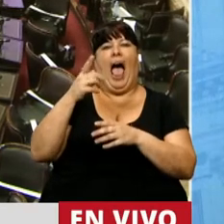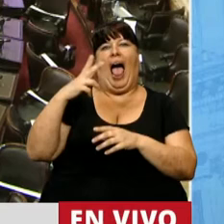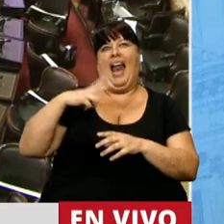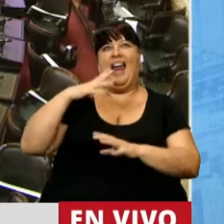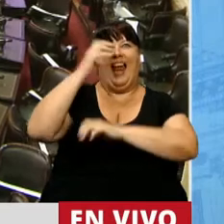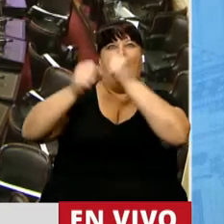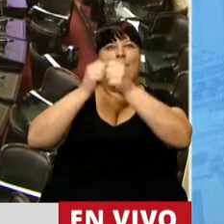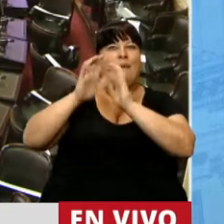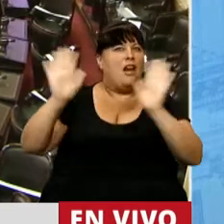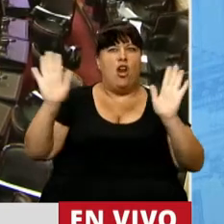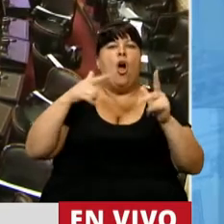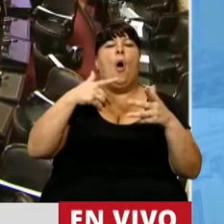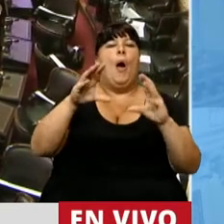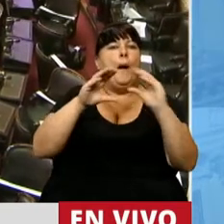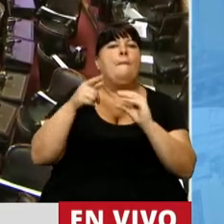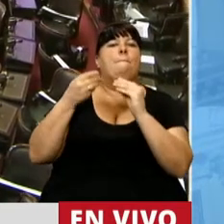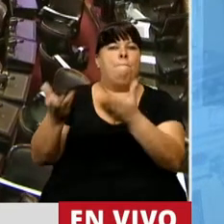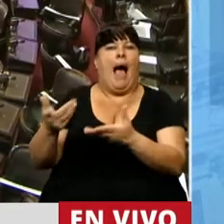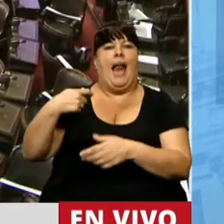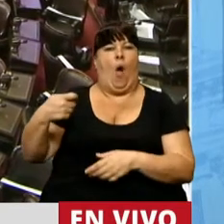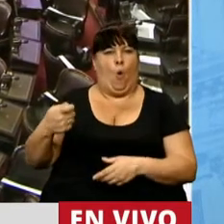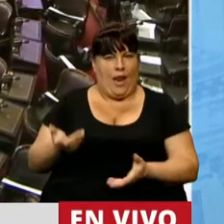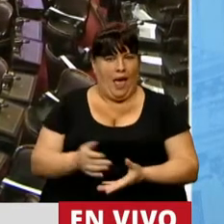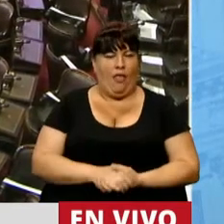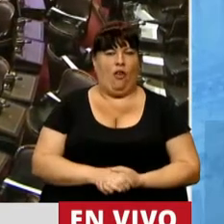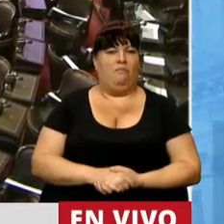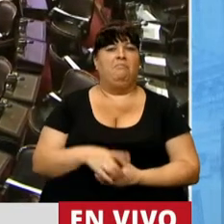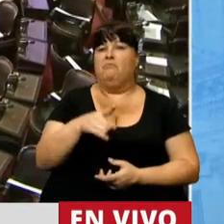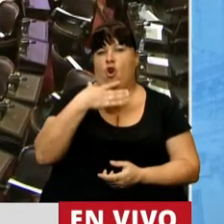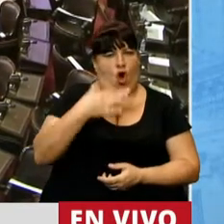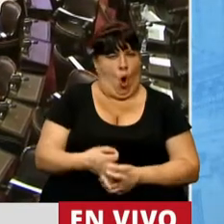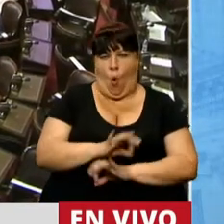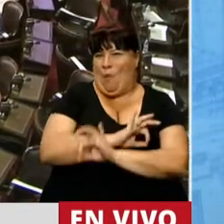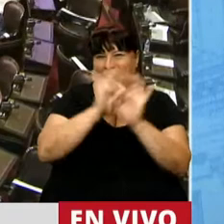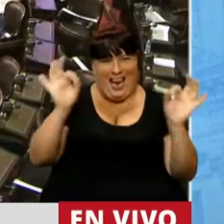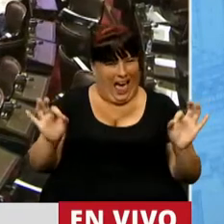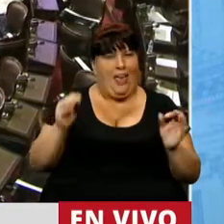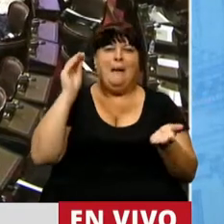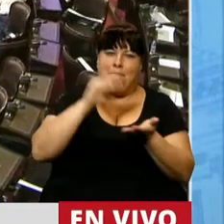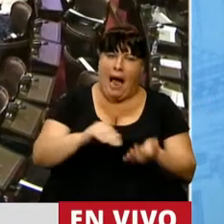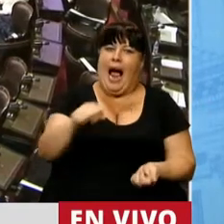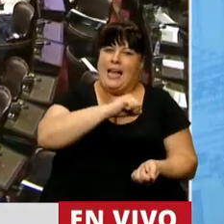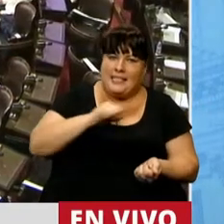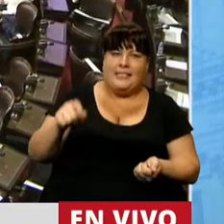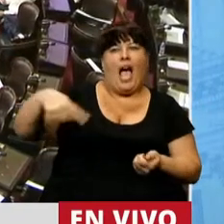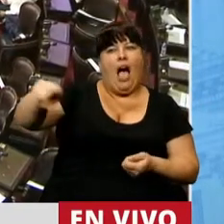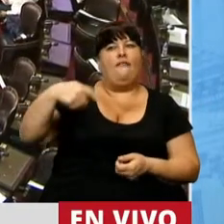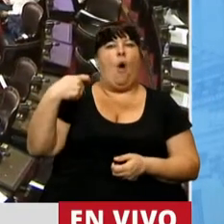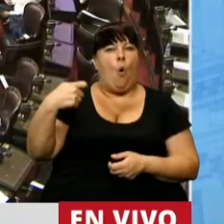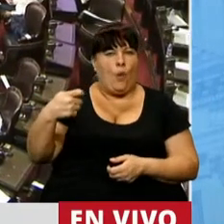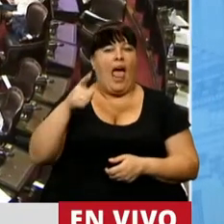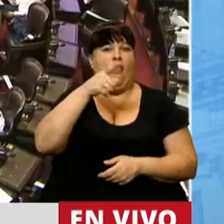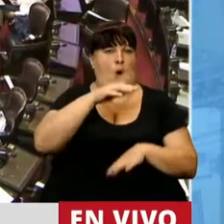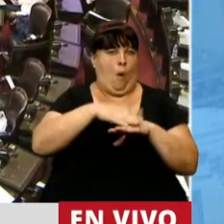banca financiera y que iban a estar al servicio de los jubilados. Nada de eso hizo. Otra estafa más a los jubilados por